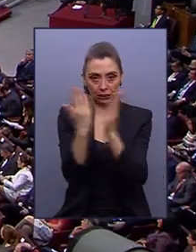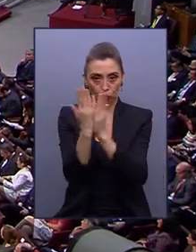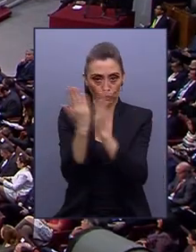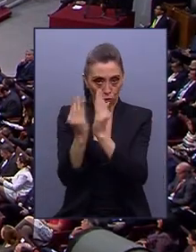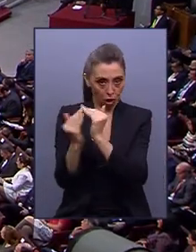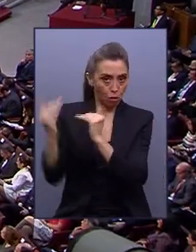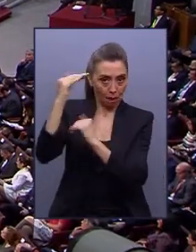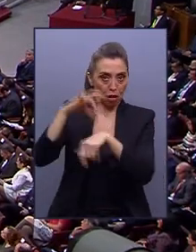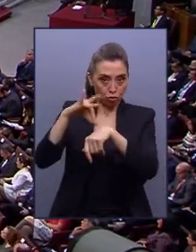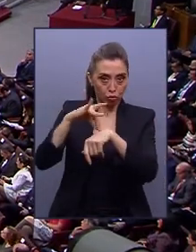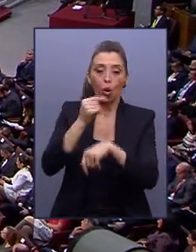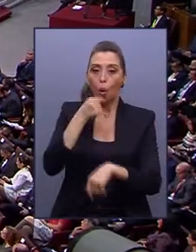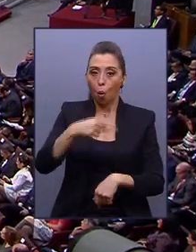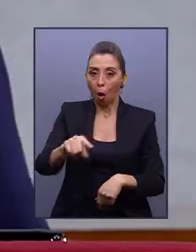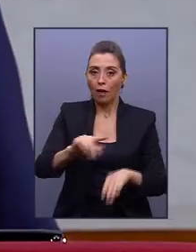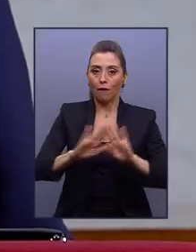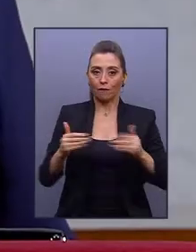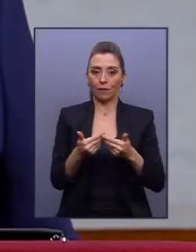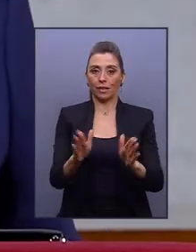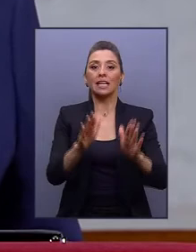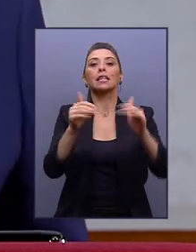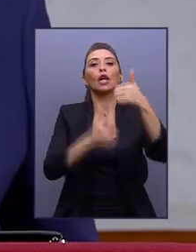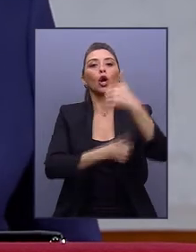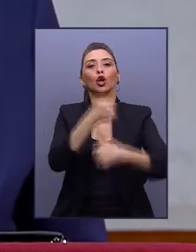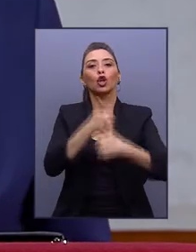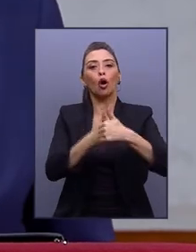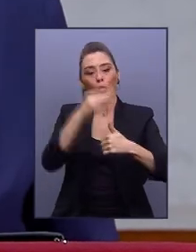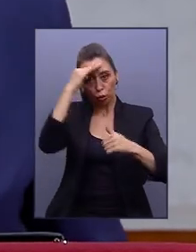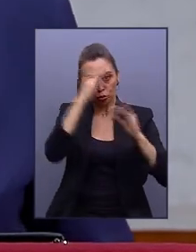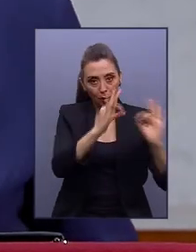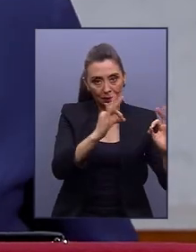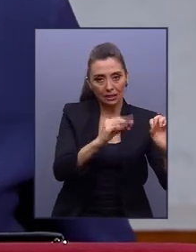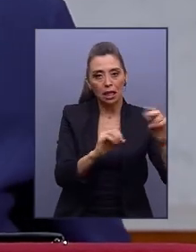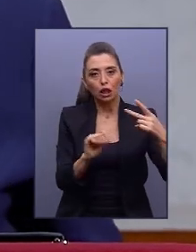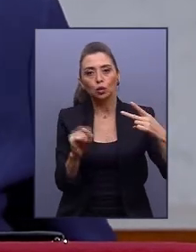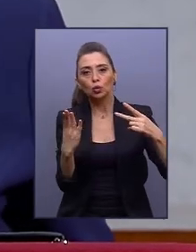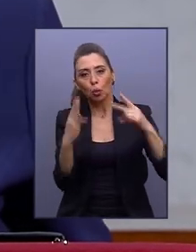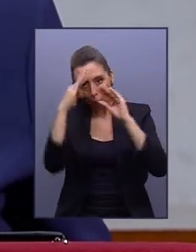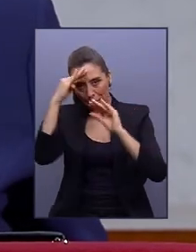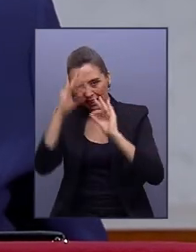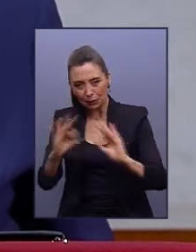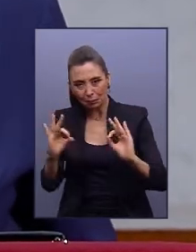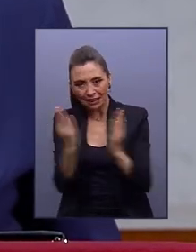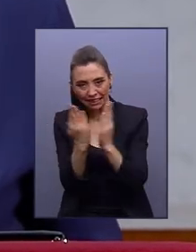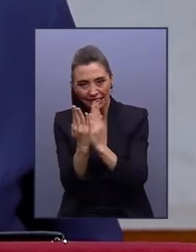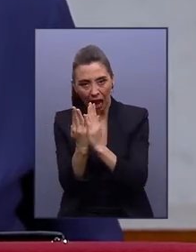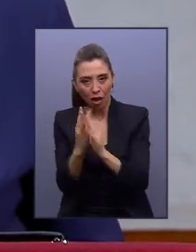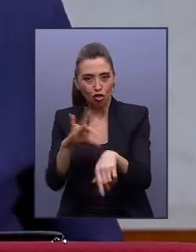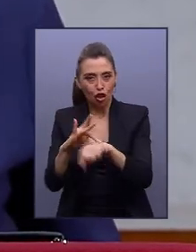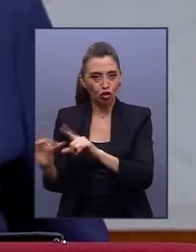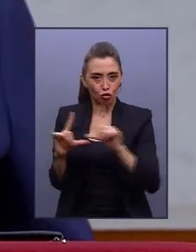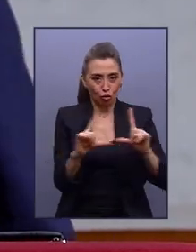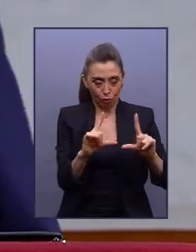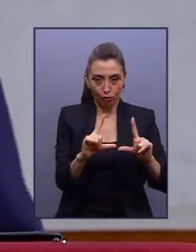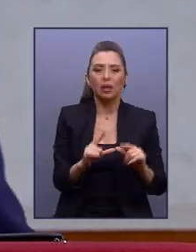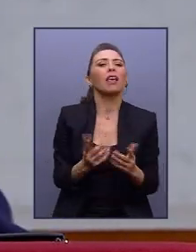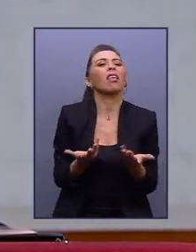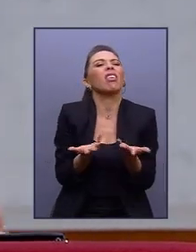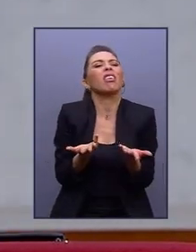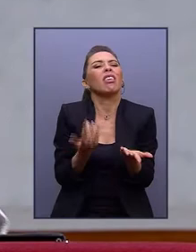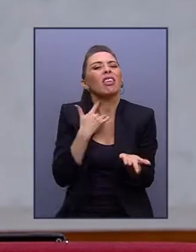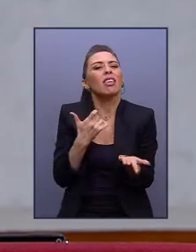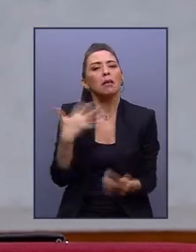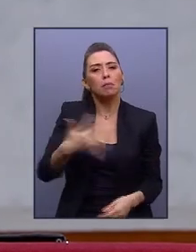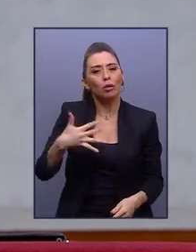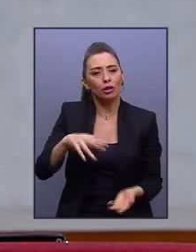todavía pendiente, pronto a salir, los concursos de especialidad y subespecialidad que van a aumentar el total de este año. Pero, ¿qué es lo